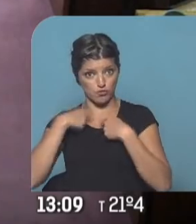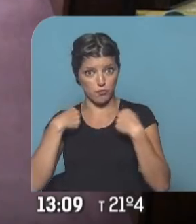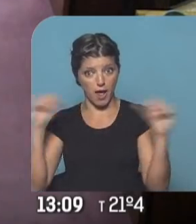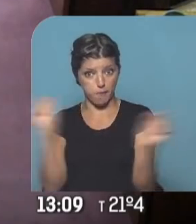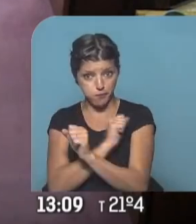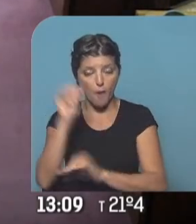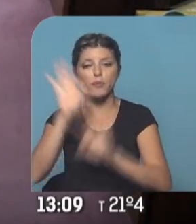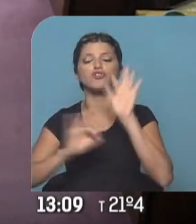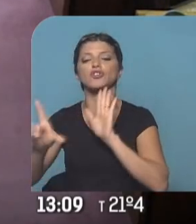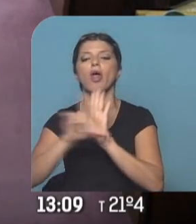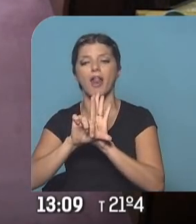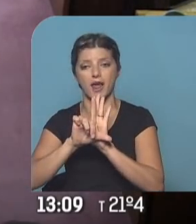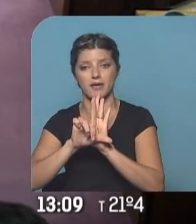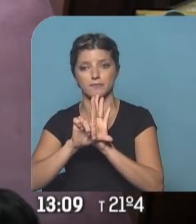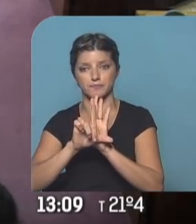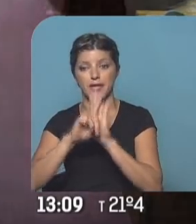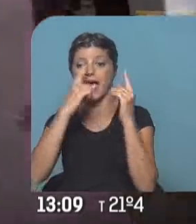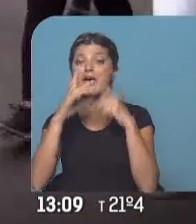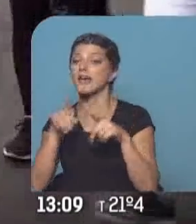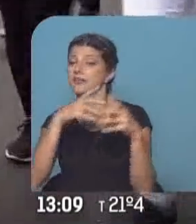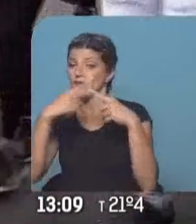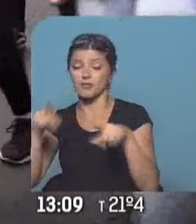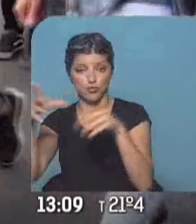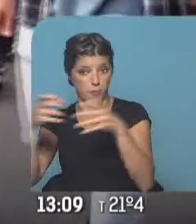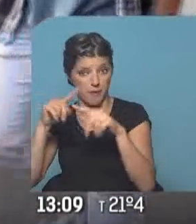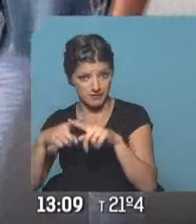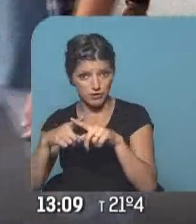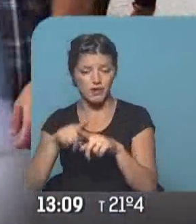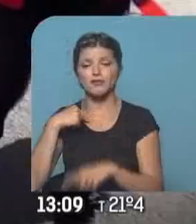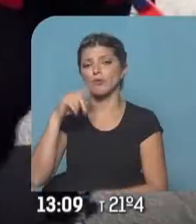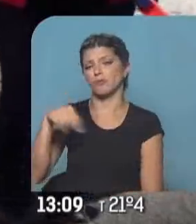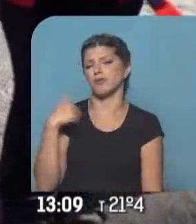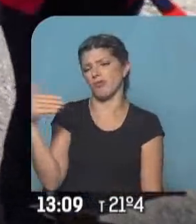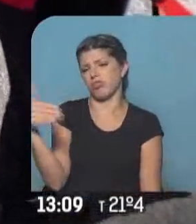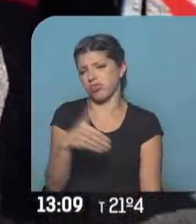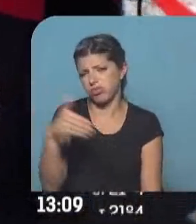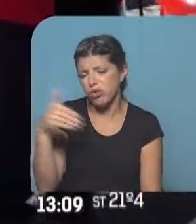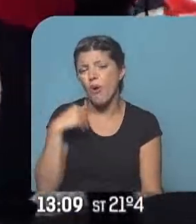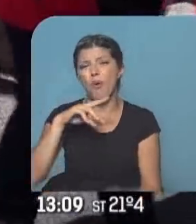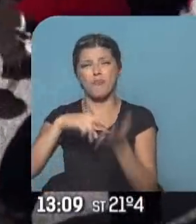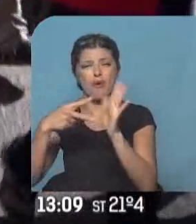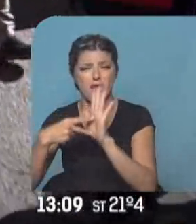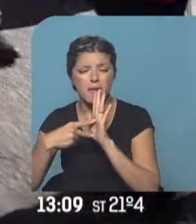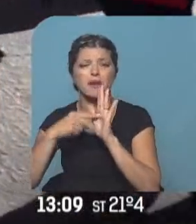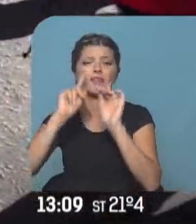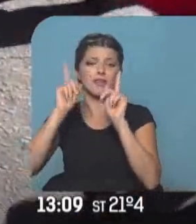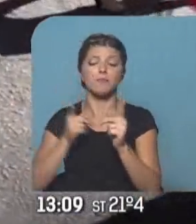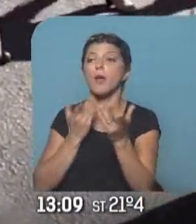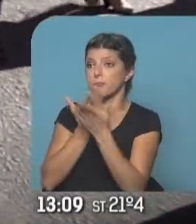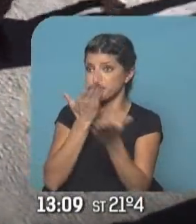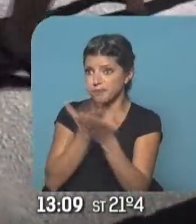por fuera de su base política. Una situación que provocó demoras, dificultades y restricciones a sus